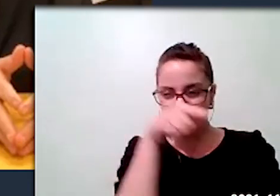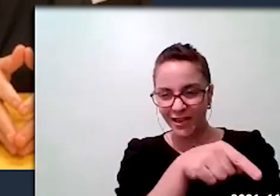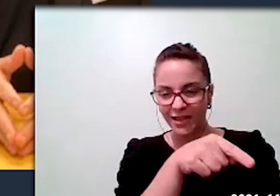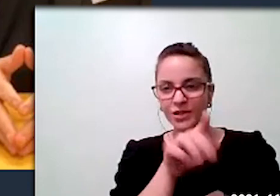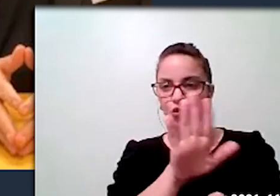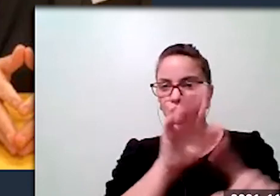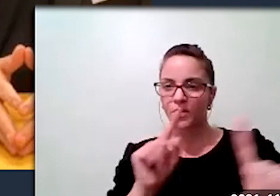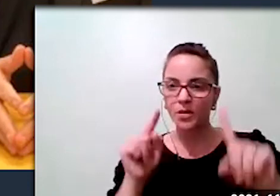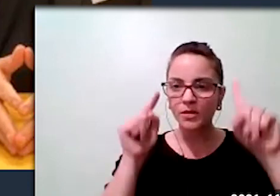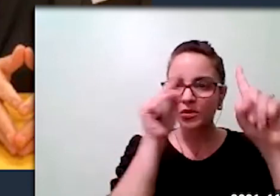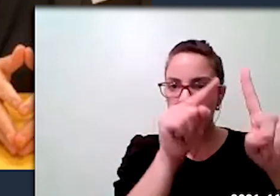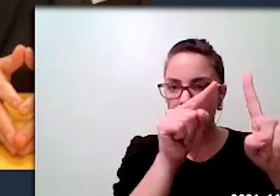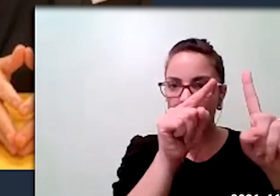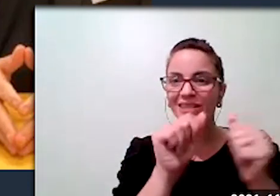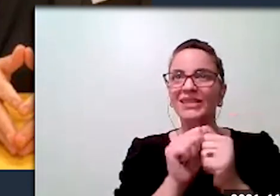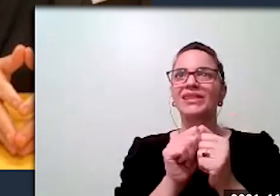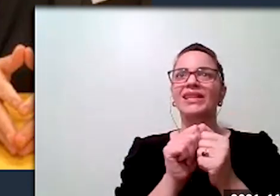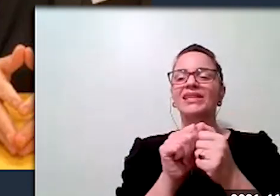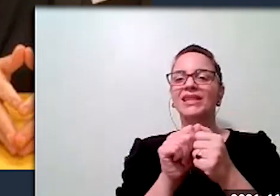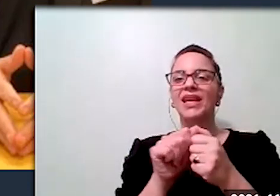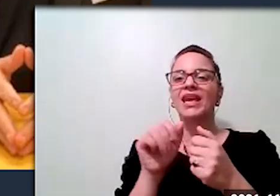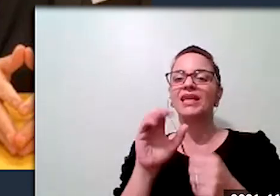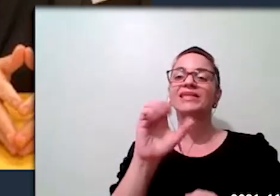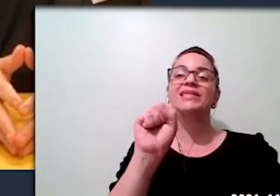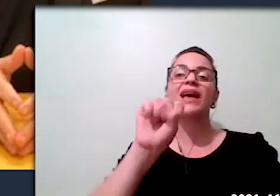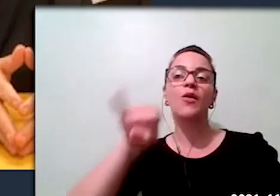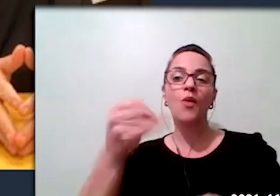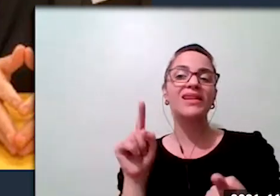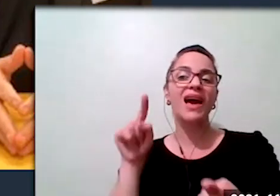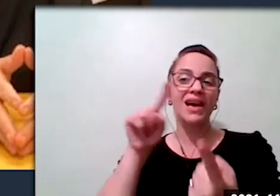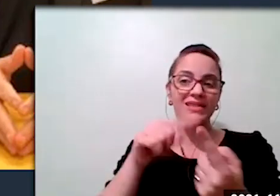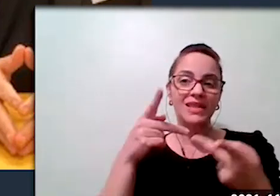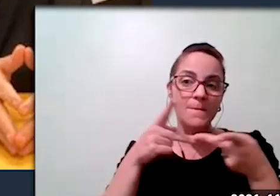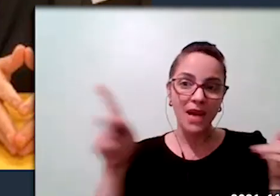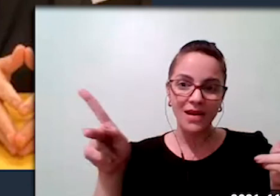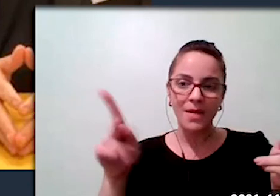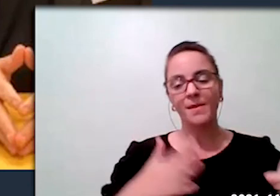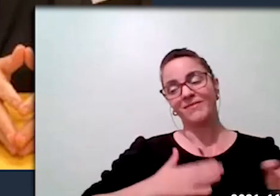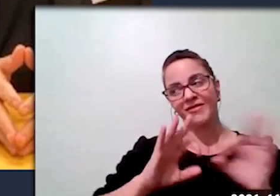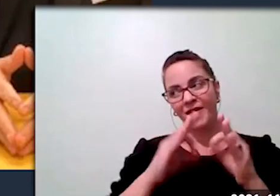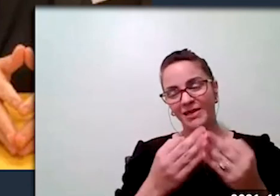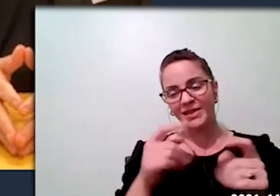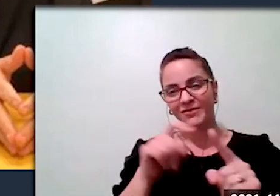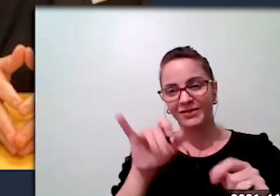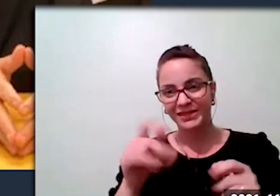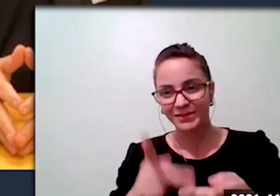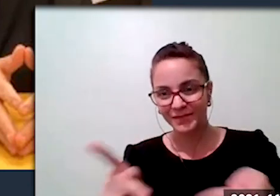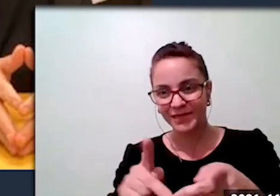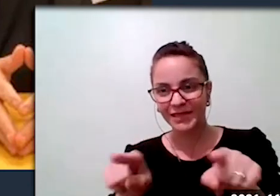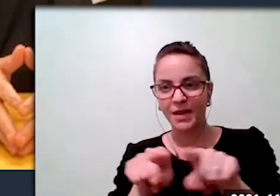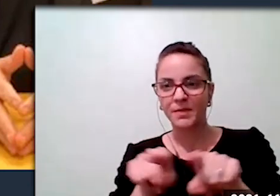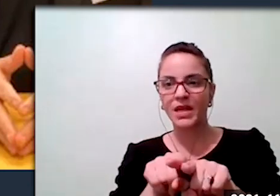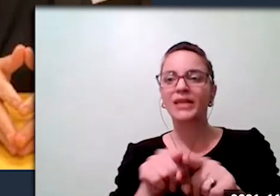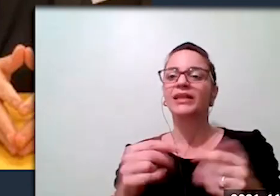fundacionales del Caribe, desde San Juan a Panamá, hay lazos de familia. capturados por la arquitectura,